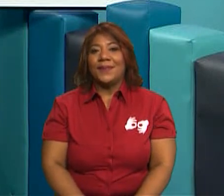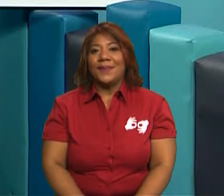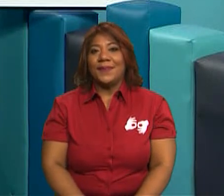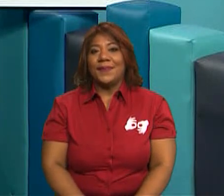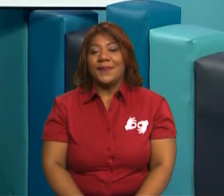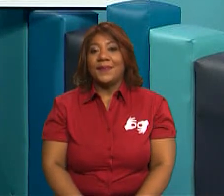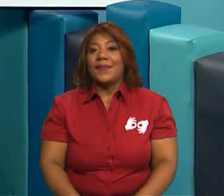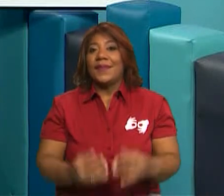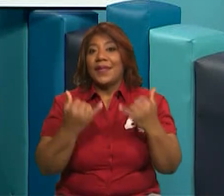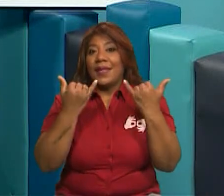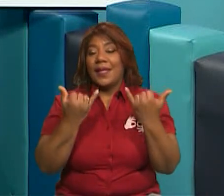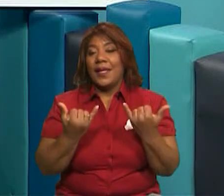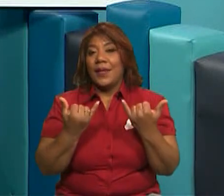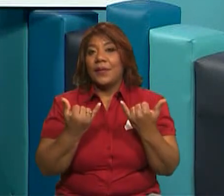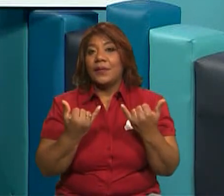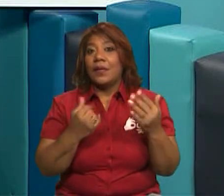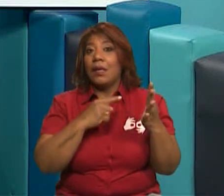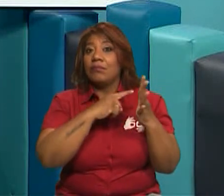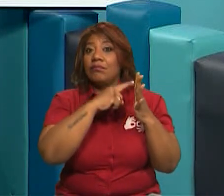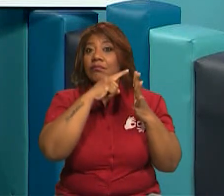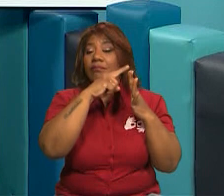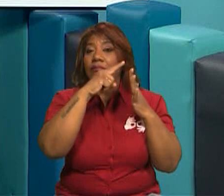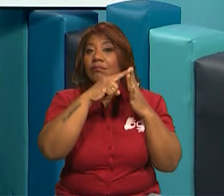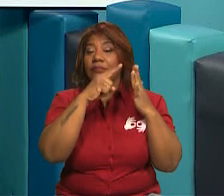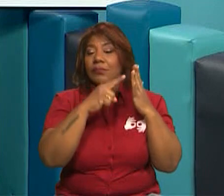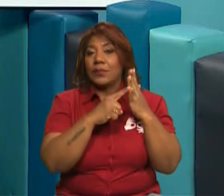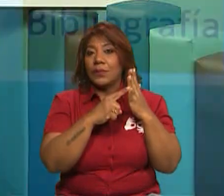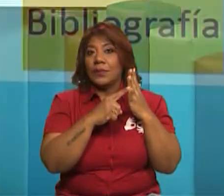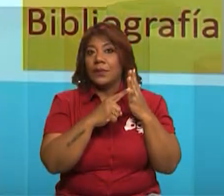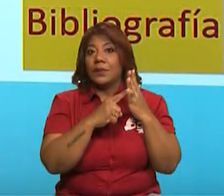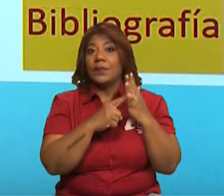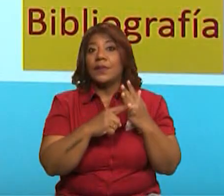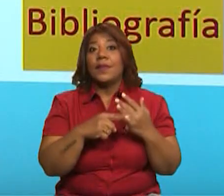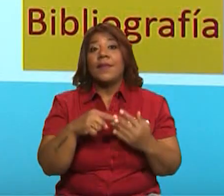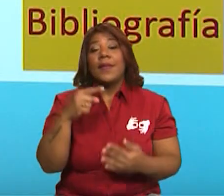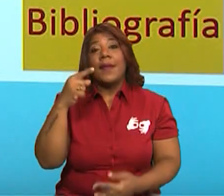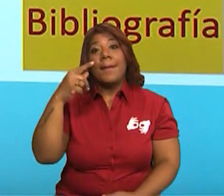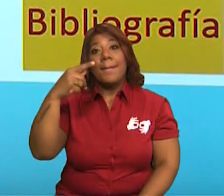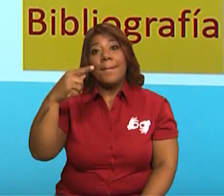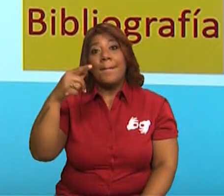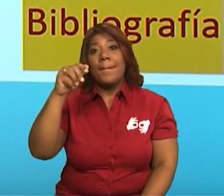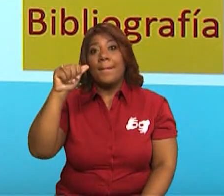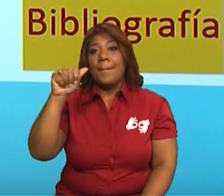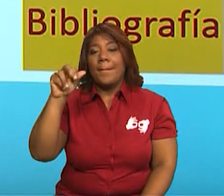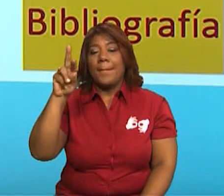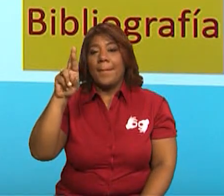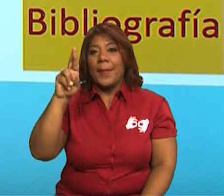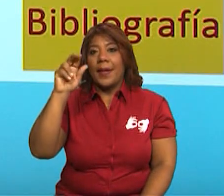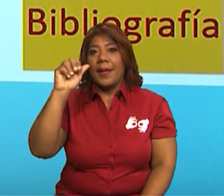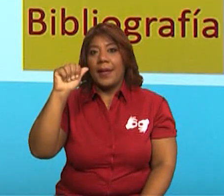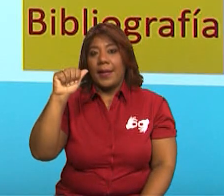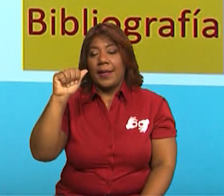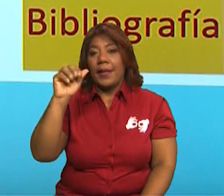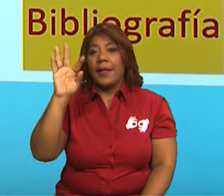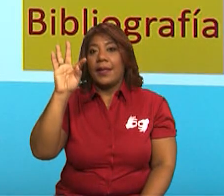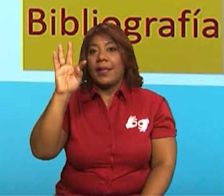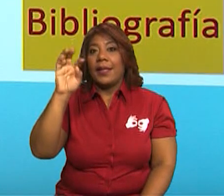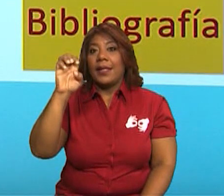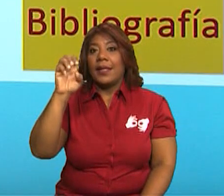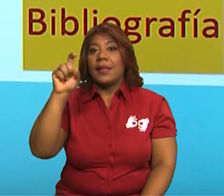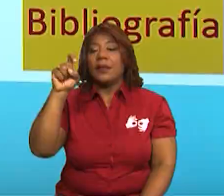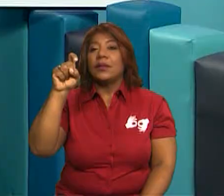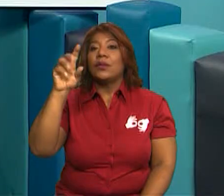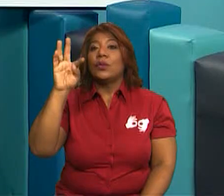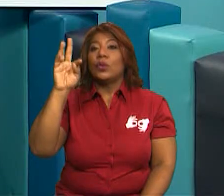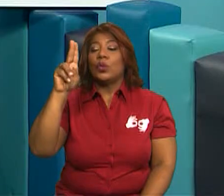Bien, vamos a ver entonces lo que son los elementos paratextuales. Recuerdan que también hablamos en una clase de esto, ¿verdad? En la